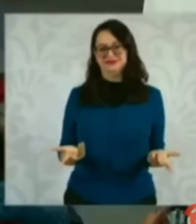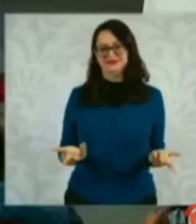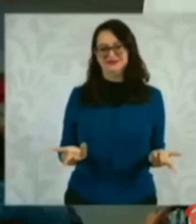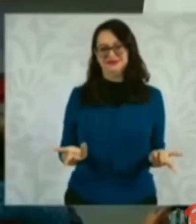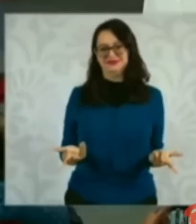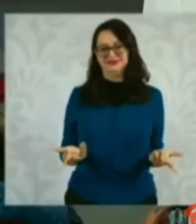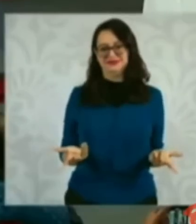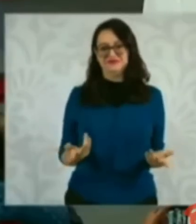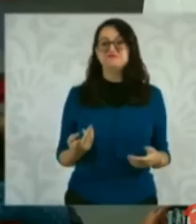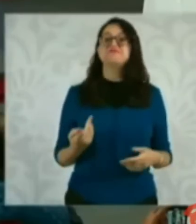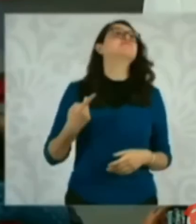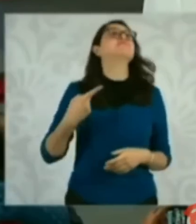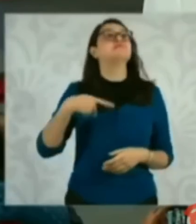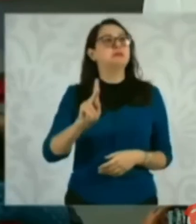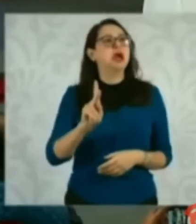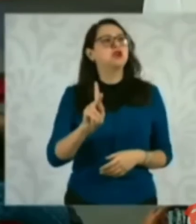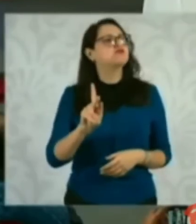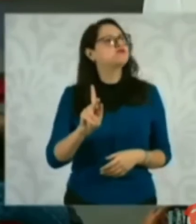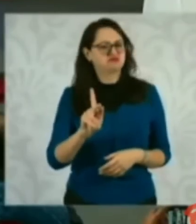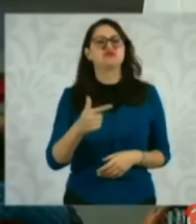Pero lo volvería a hacer.